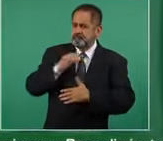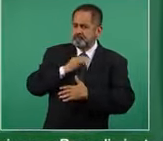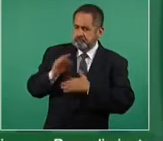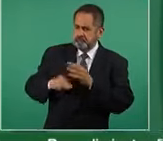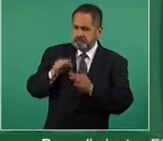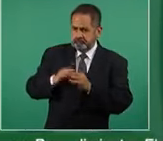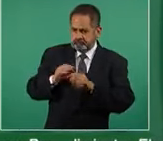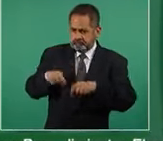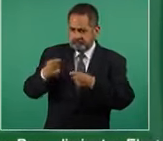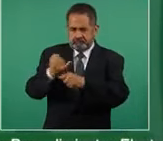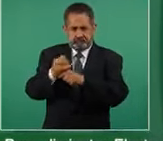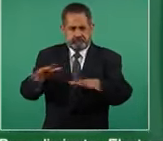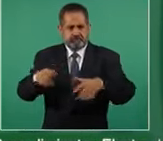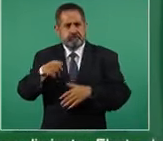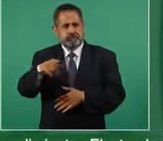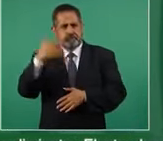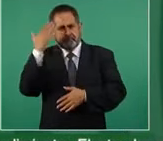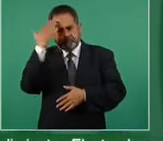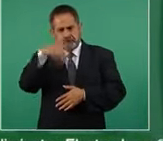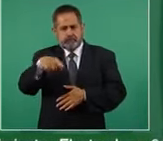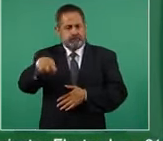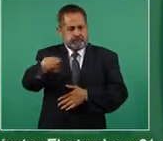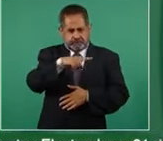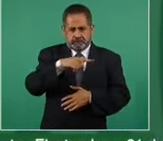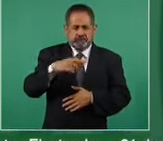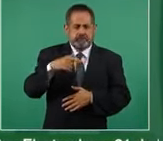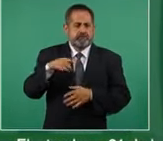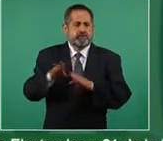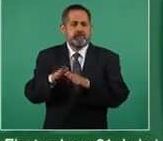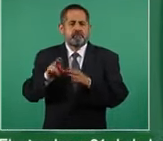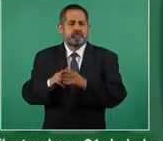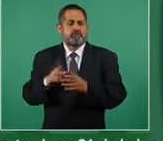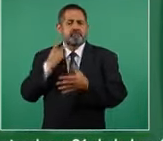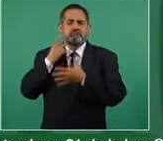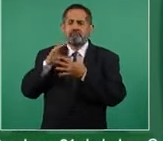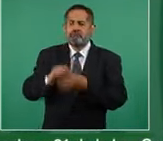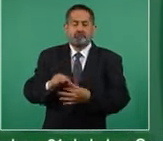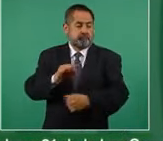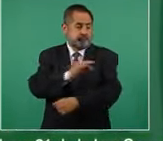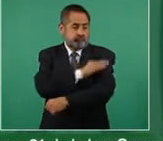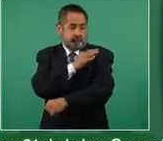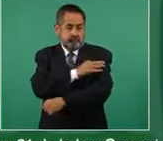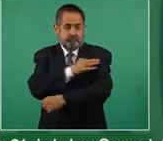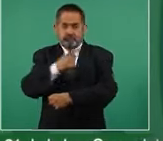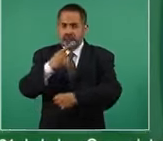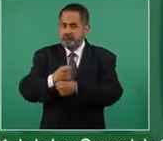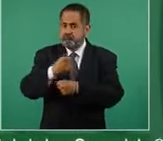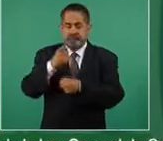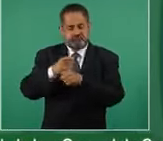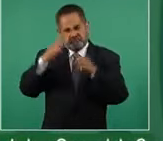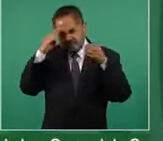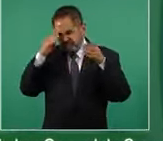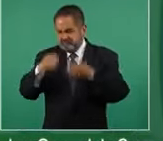estamos haciendo. Y ustedes saben, la política de vacunación es la acción prioritaria de nuestro